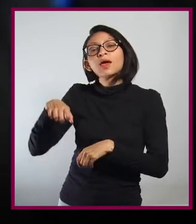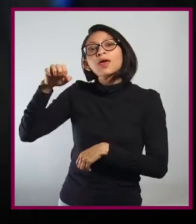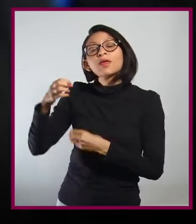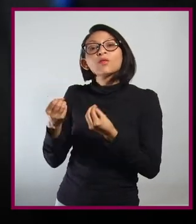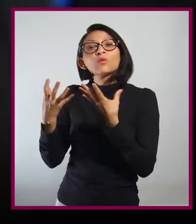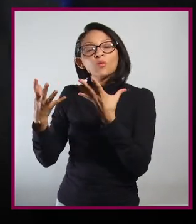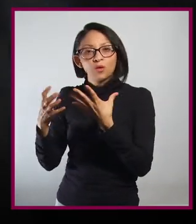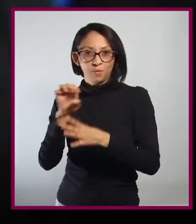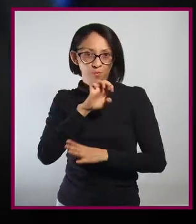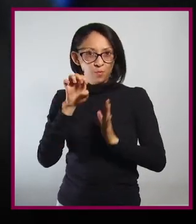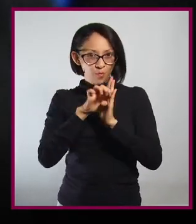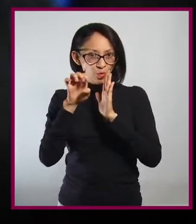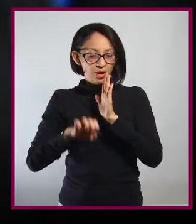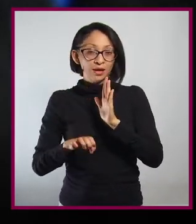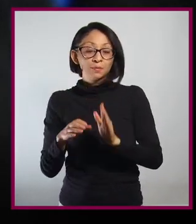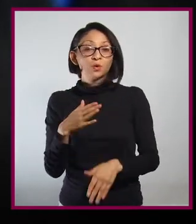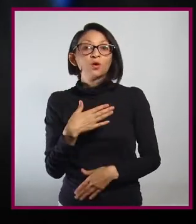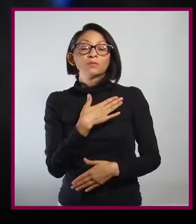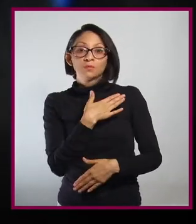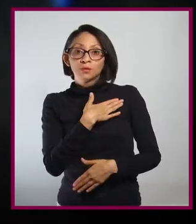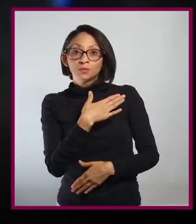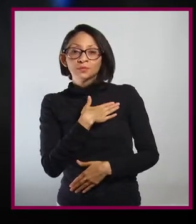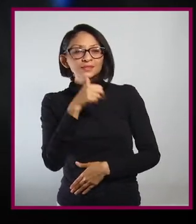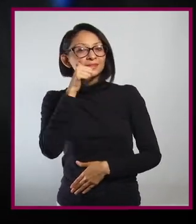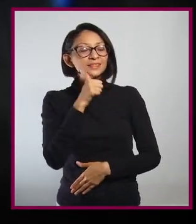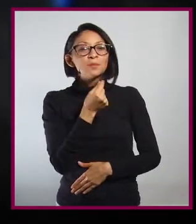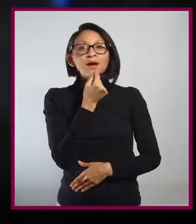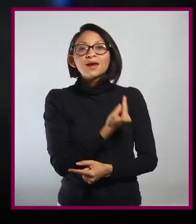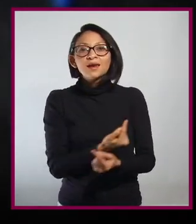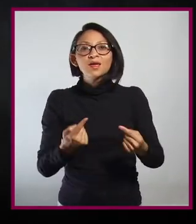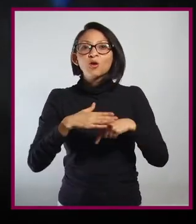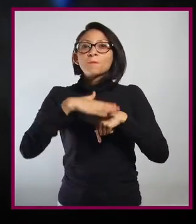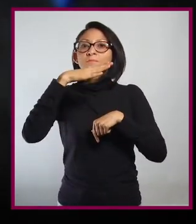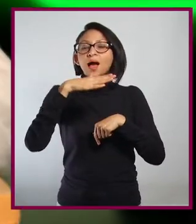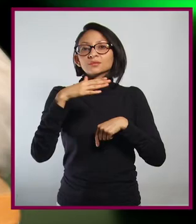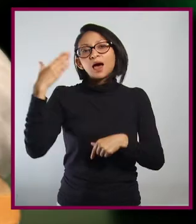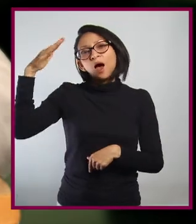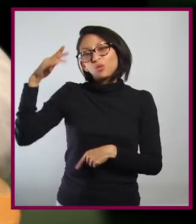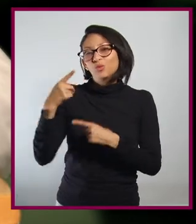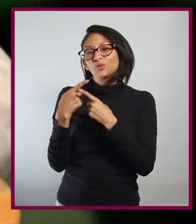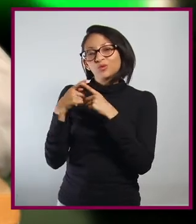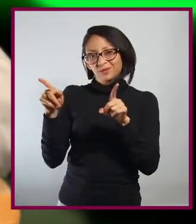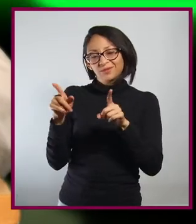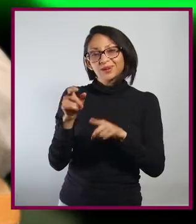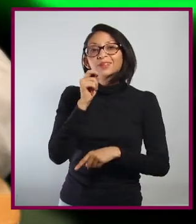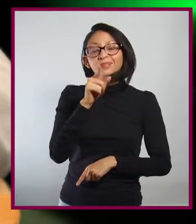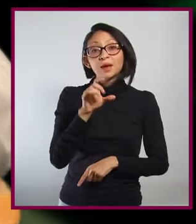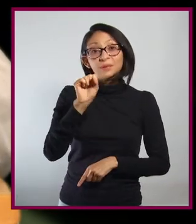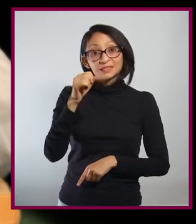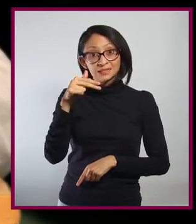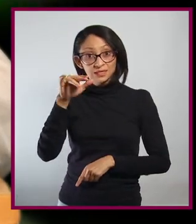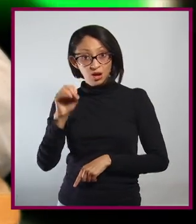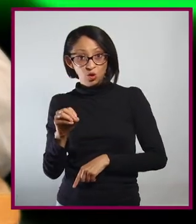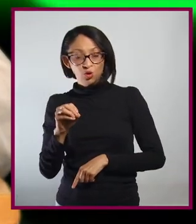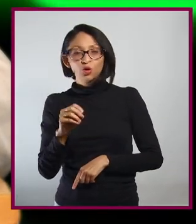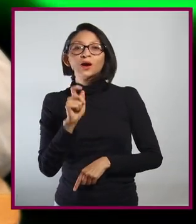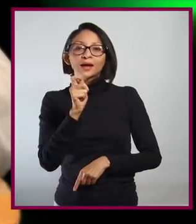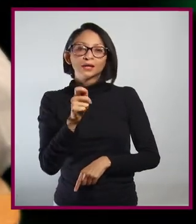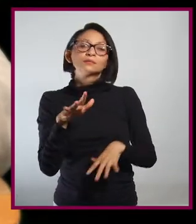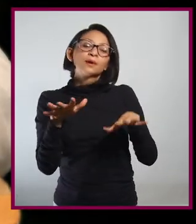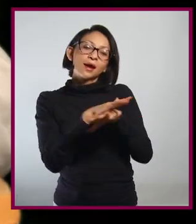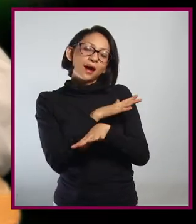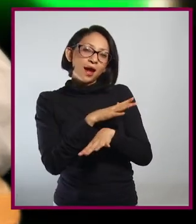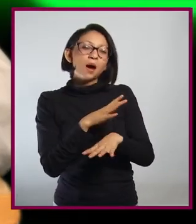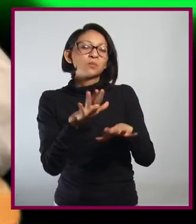persona. Por ejemplo, la frecuencia cardíaca siempre es mayor en un niño que en un adulto. Los signos también varían dependiendo